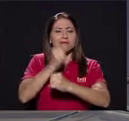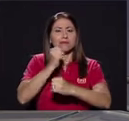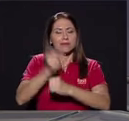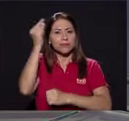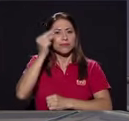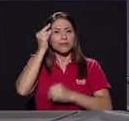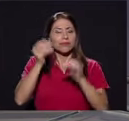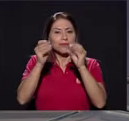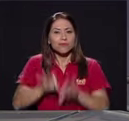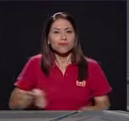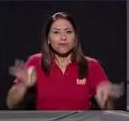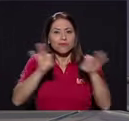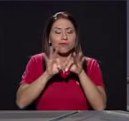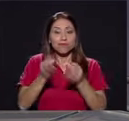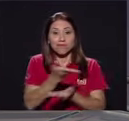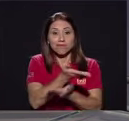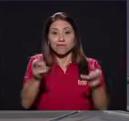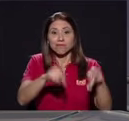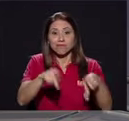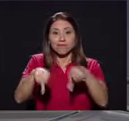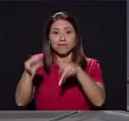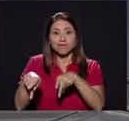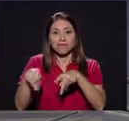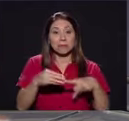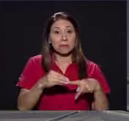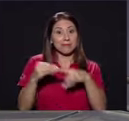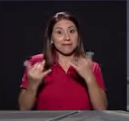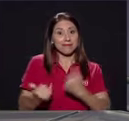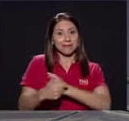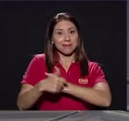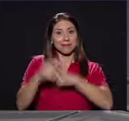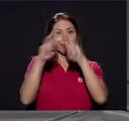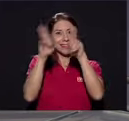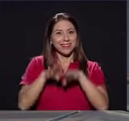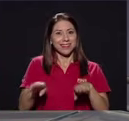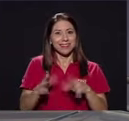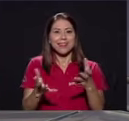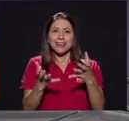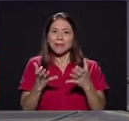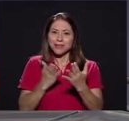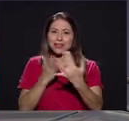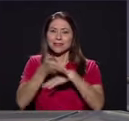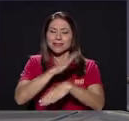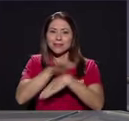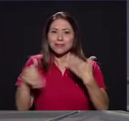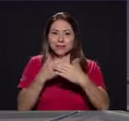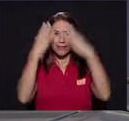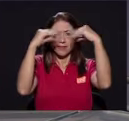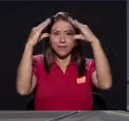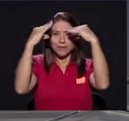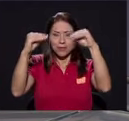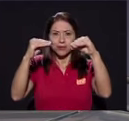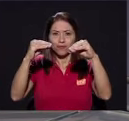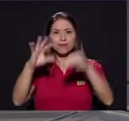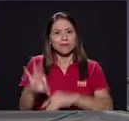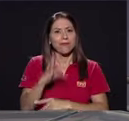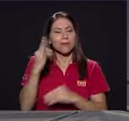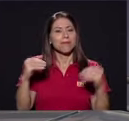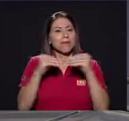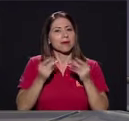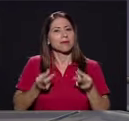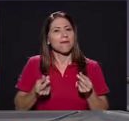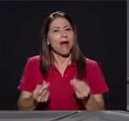del gobierno es muy importante para la ciudadanía, especialmente ahora en tiempos de Internet que queremos tener acceso a toda la información posible